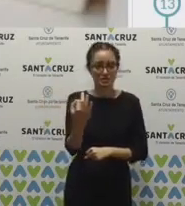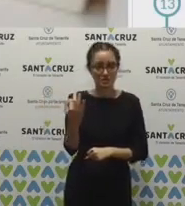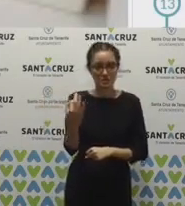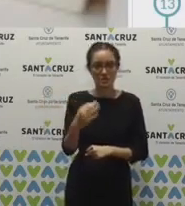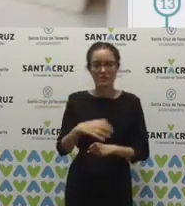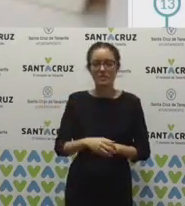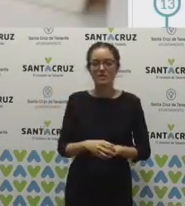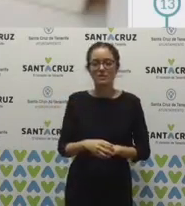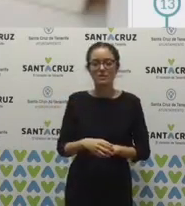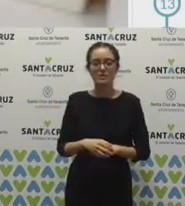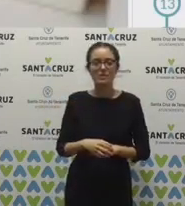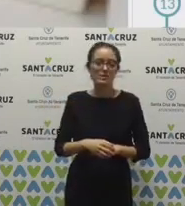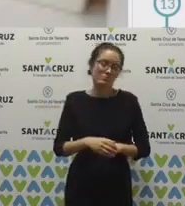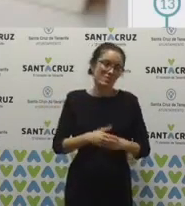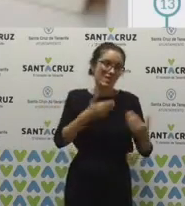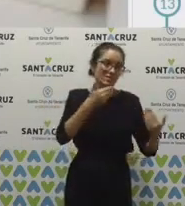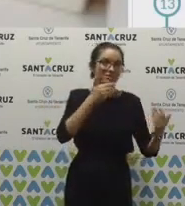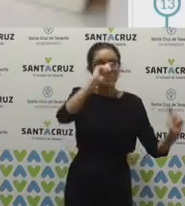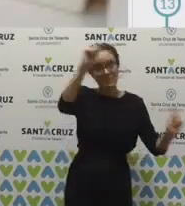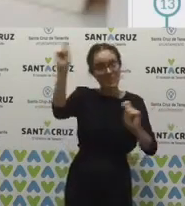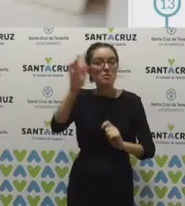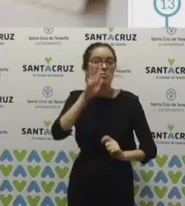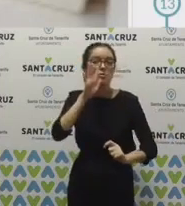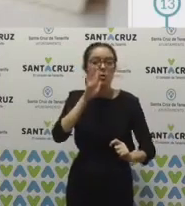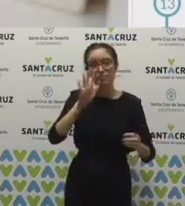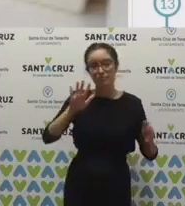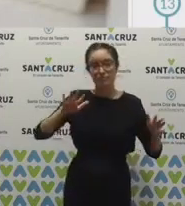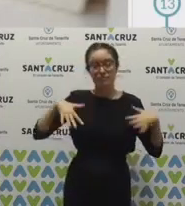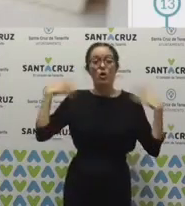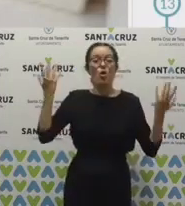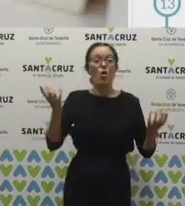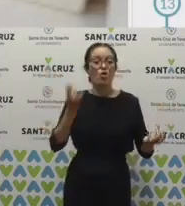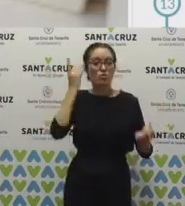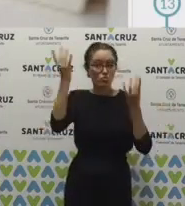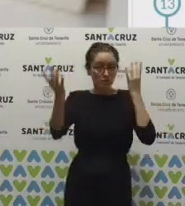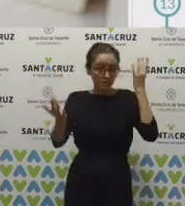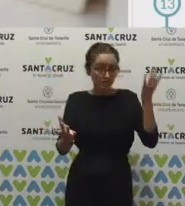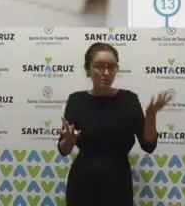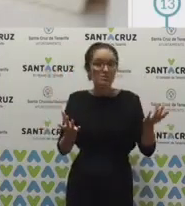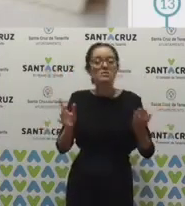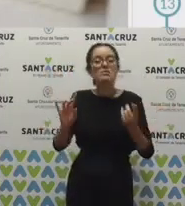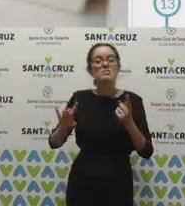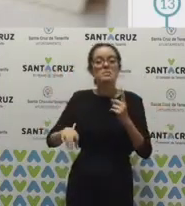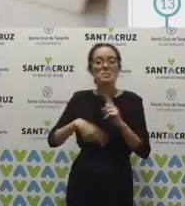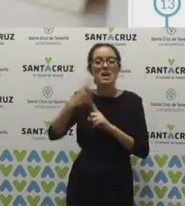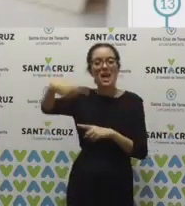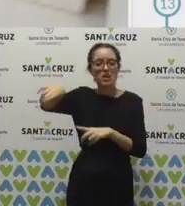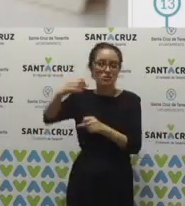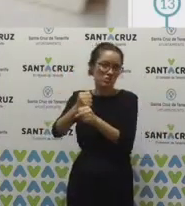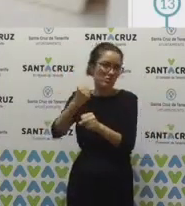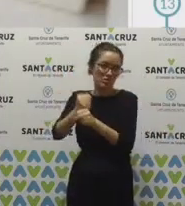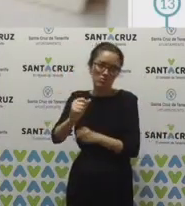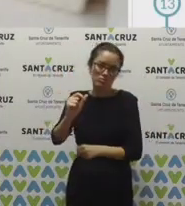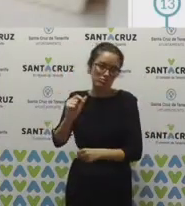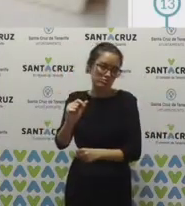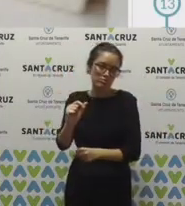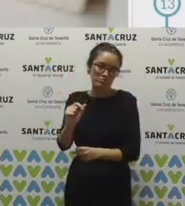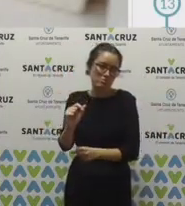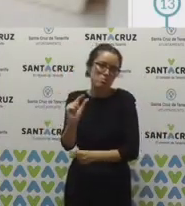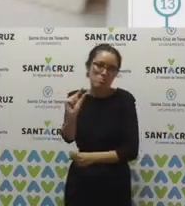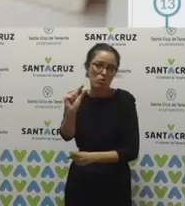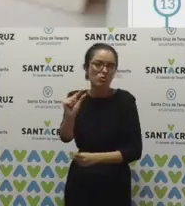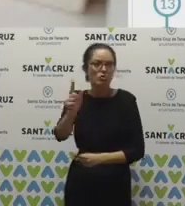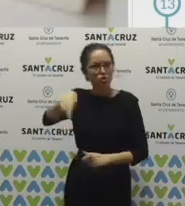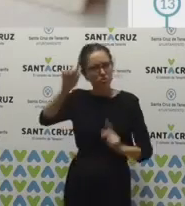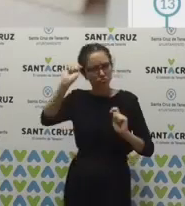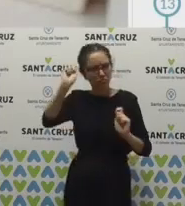con las ocurrencias sino porque además no han trabajado según usted lo suficiente también le felicitaré por